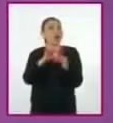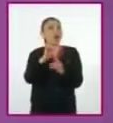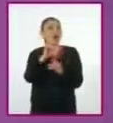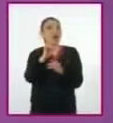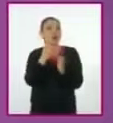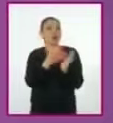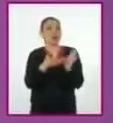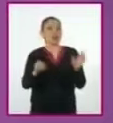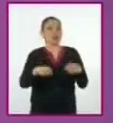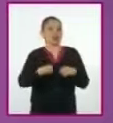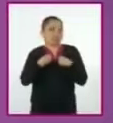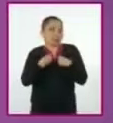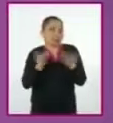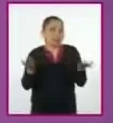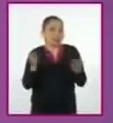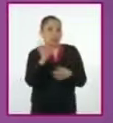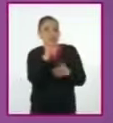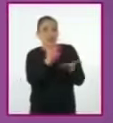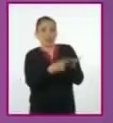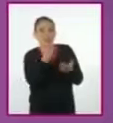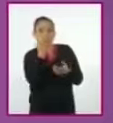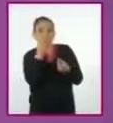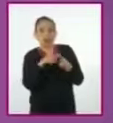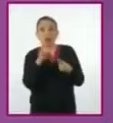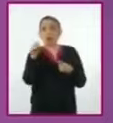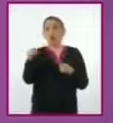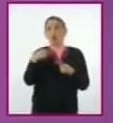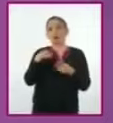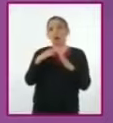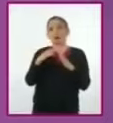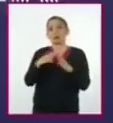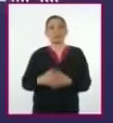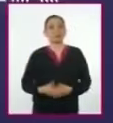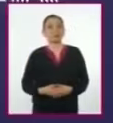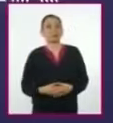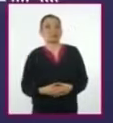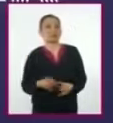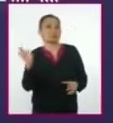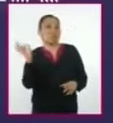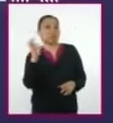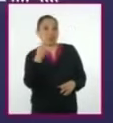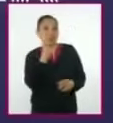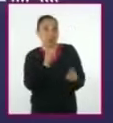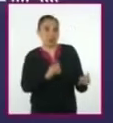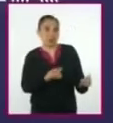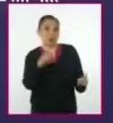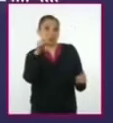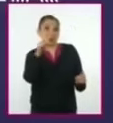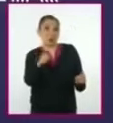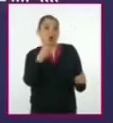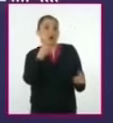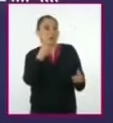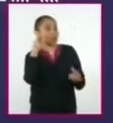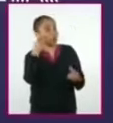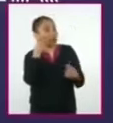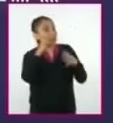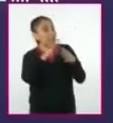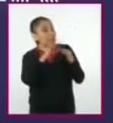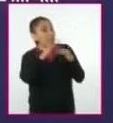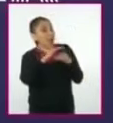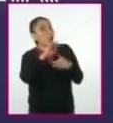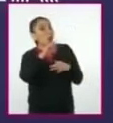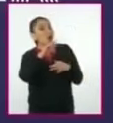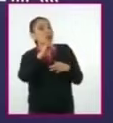vida, ya sea en la escuela o en sus hogares. Tal vez de niño te hablaban sobre